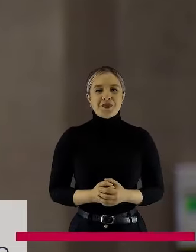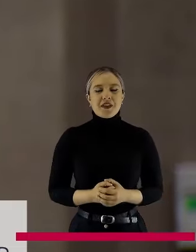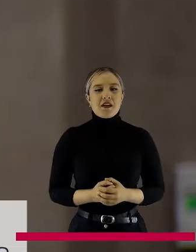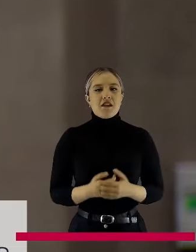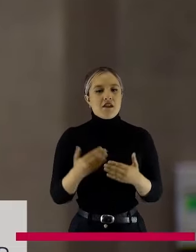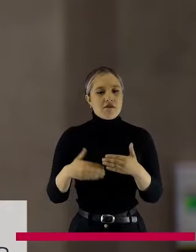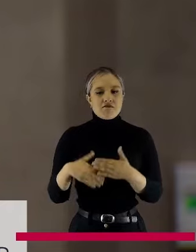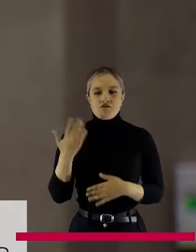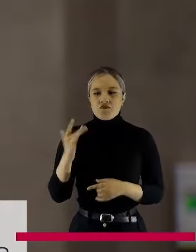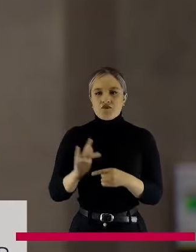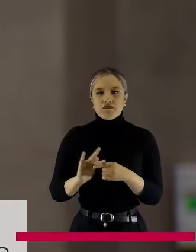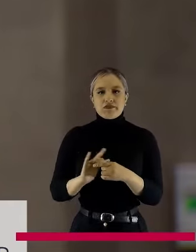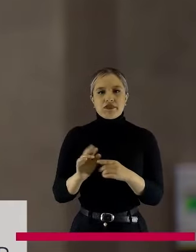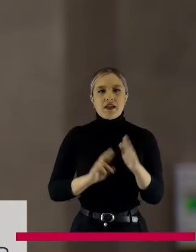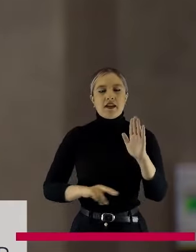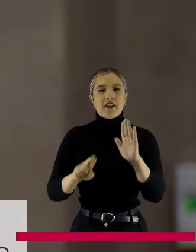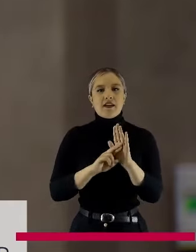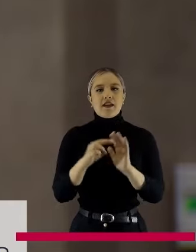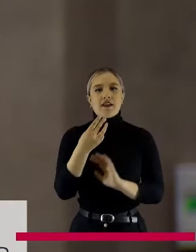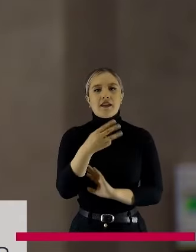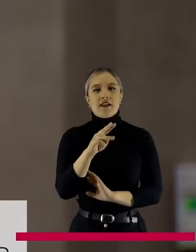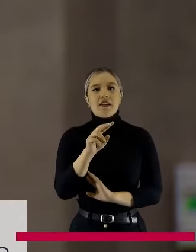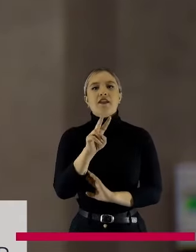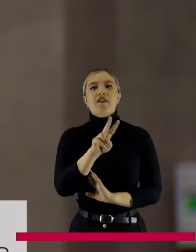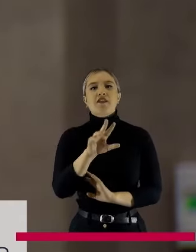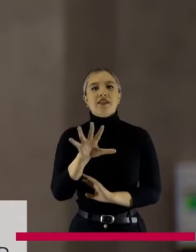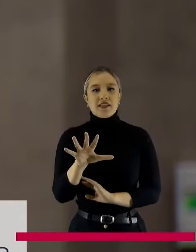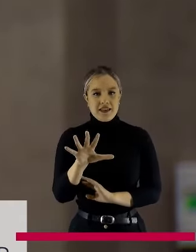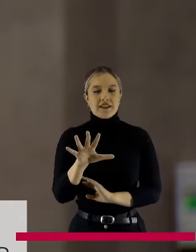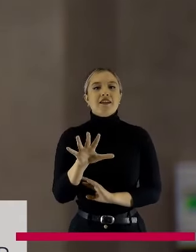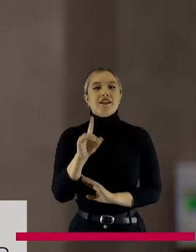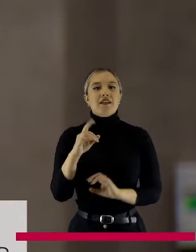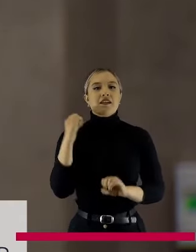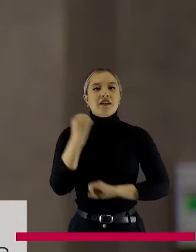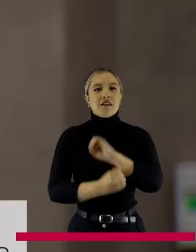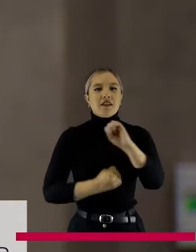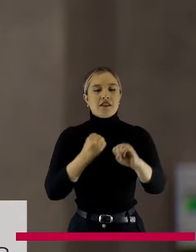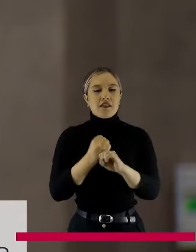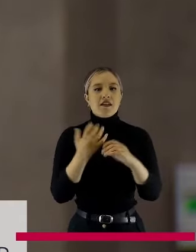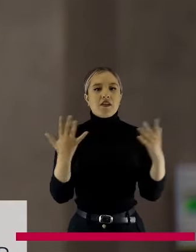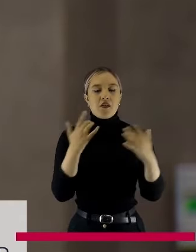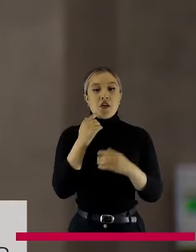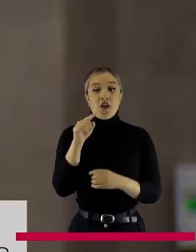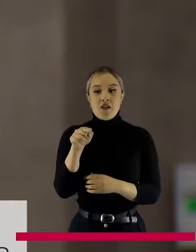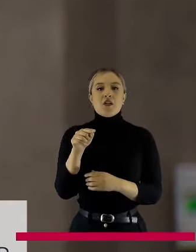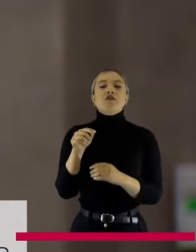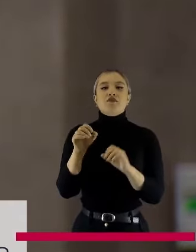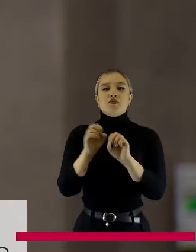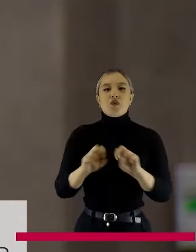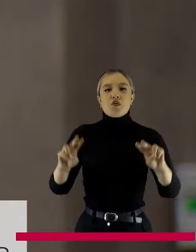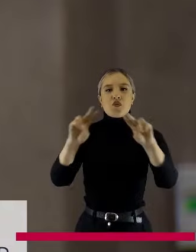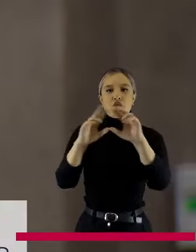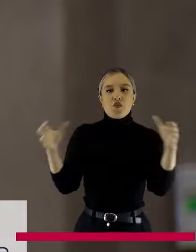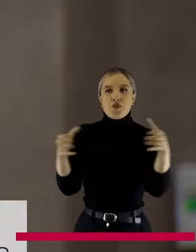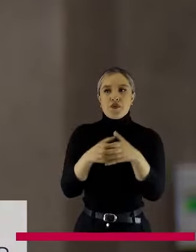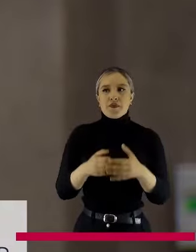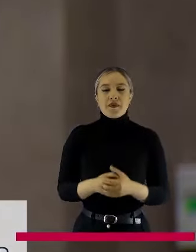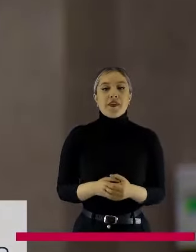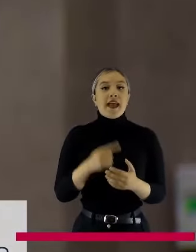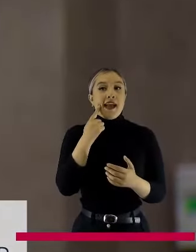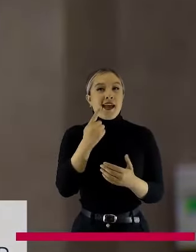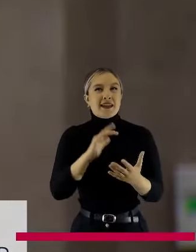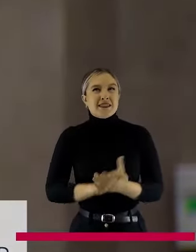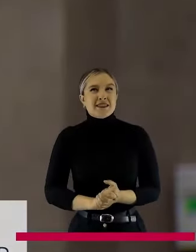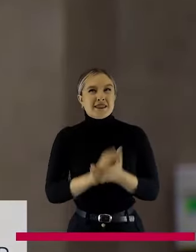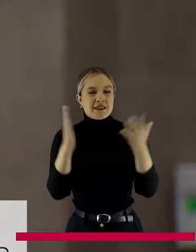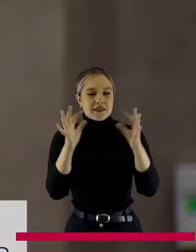la implementación de la Resolución 1325 del año 2000 de Naciones Unidas. Un saludo